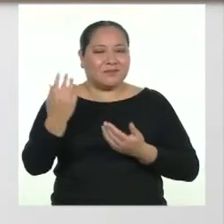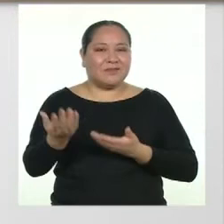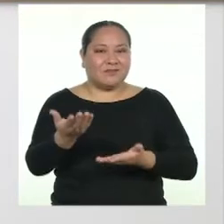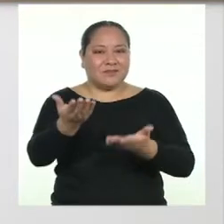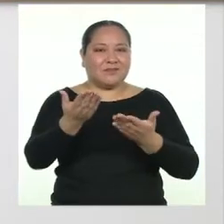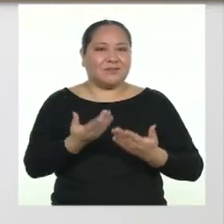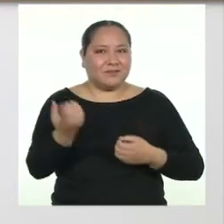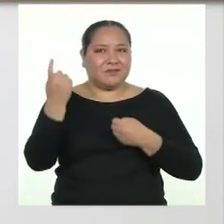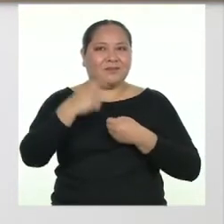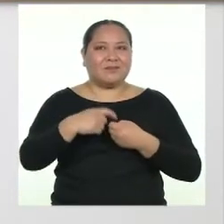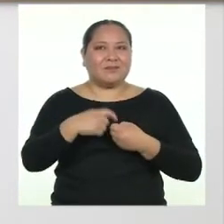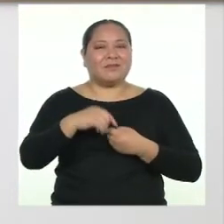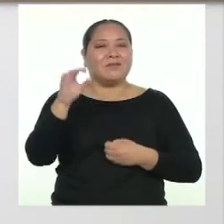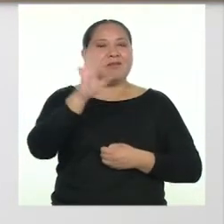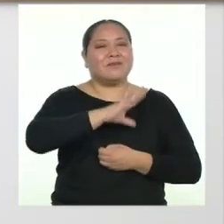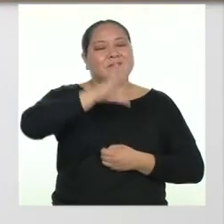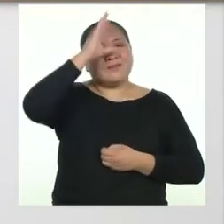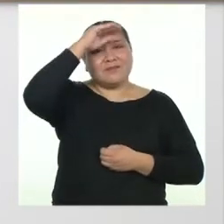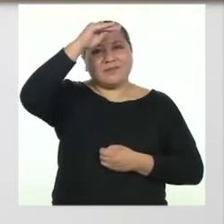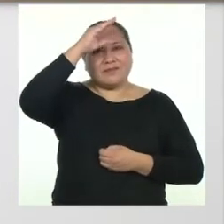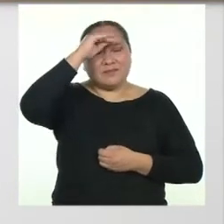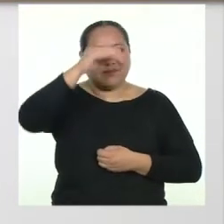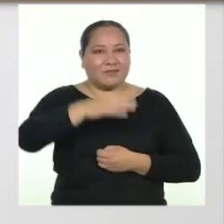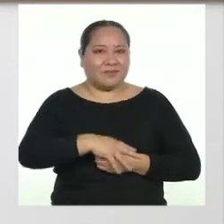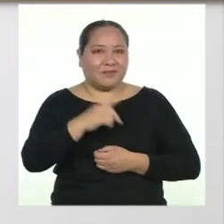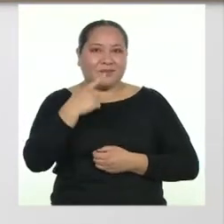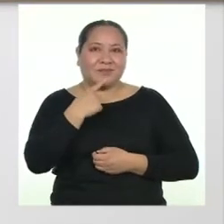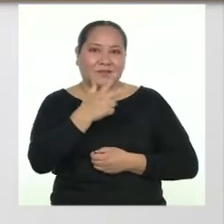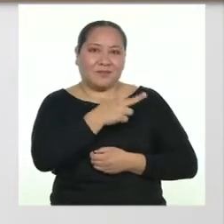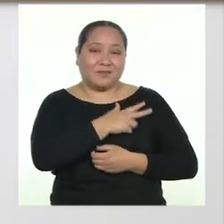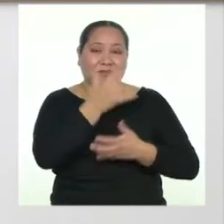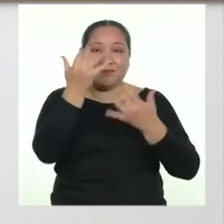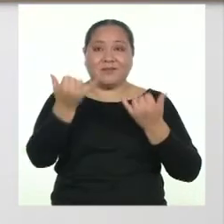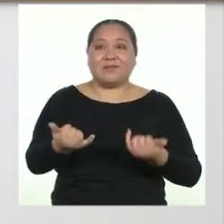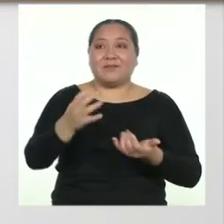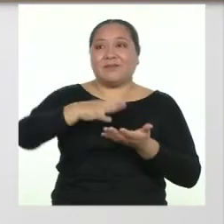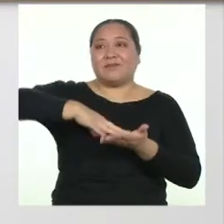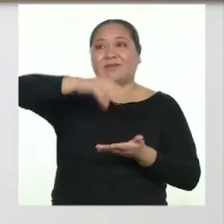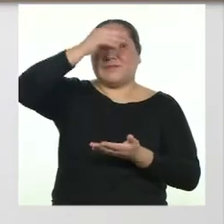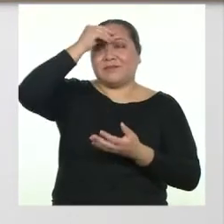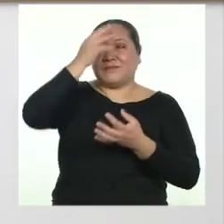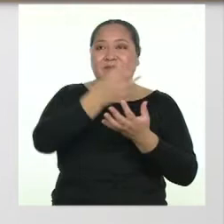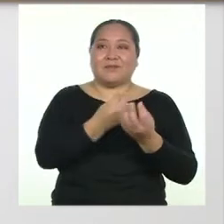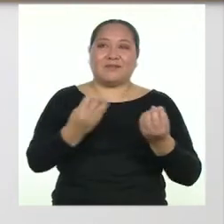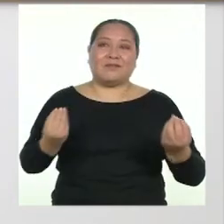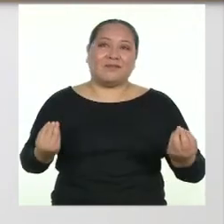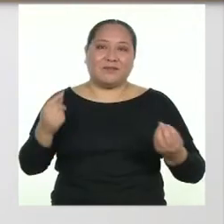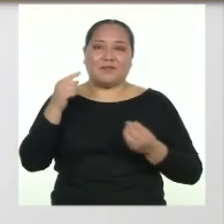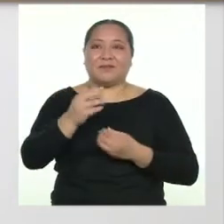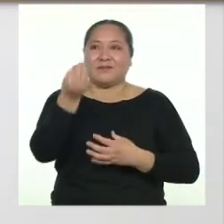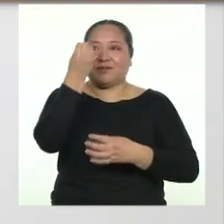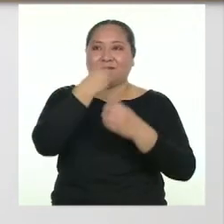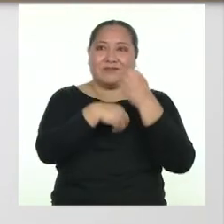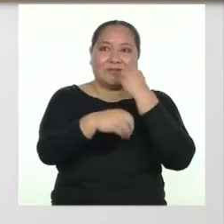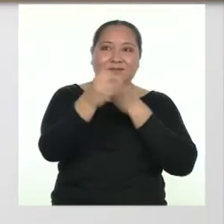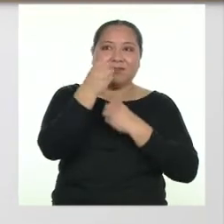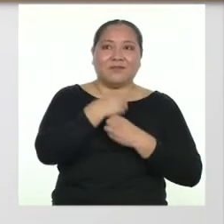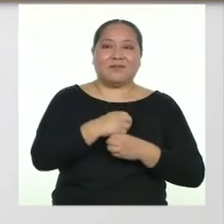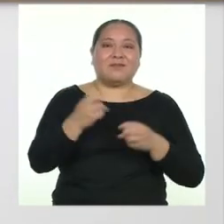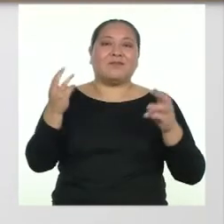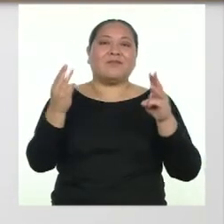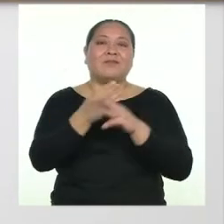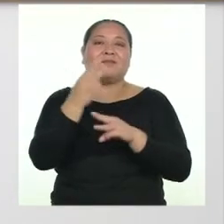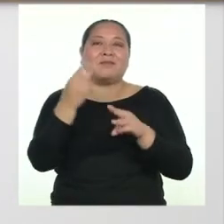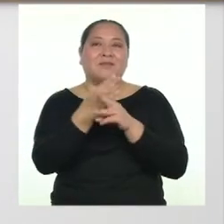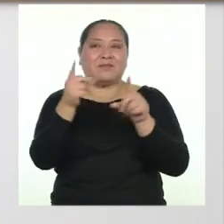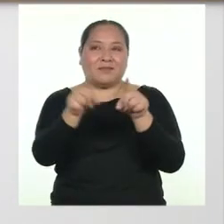Hola, chicas y chicos de tercero de secundaria. El día de hoy aprenderemos muchísimo sobre los alimentos y de